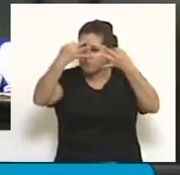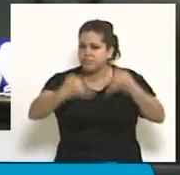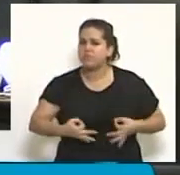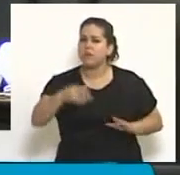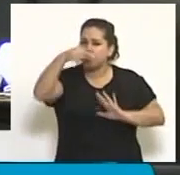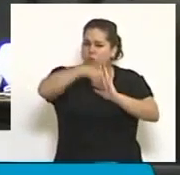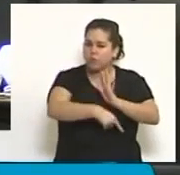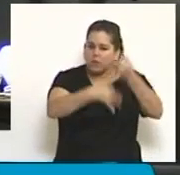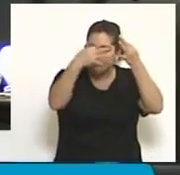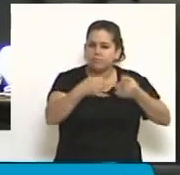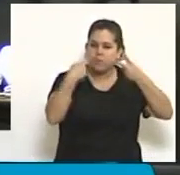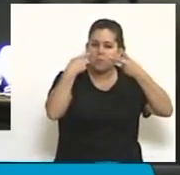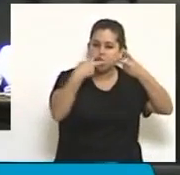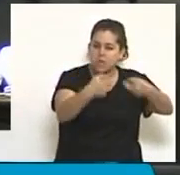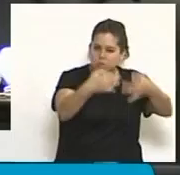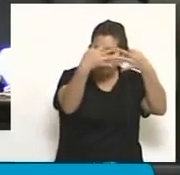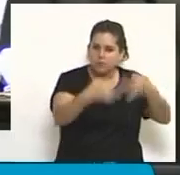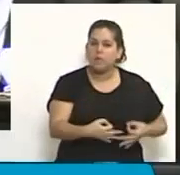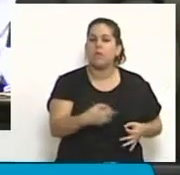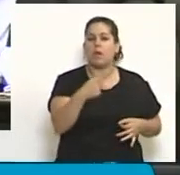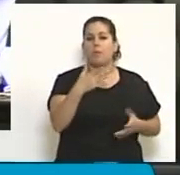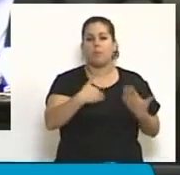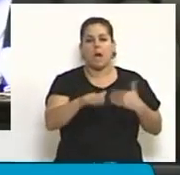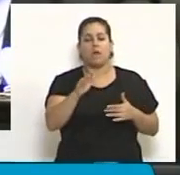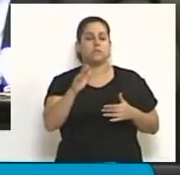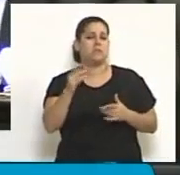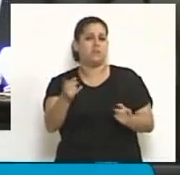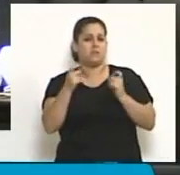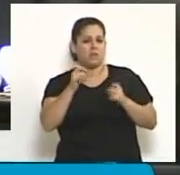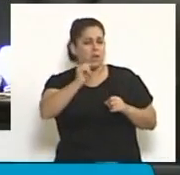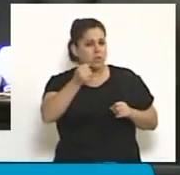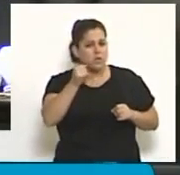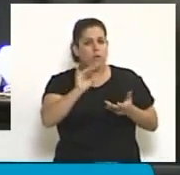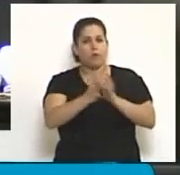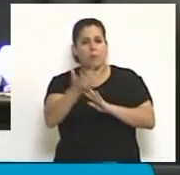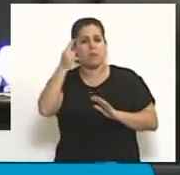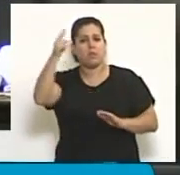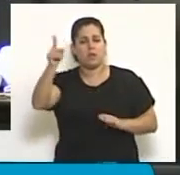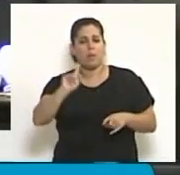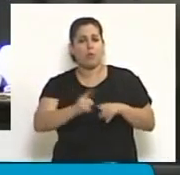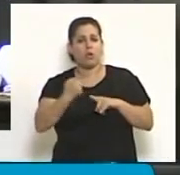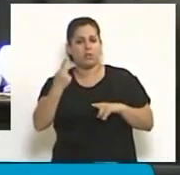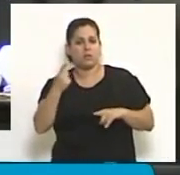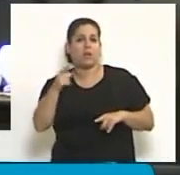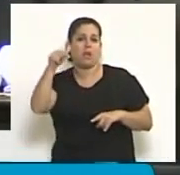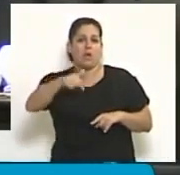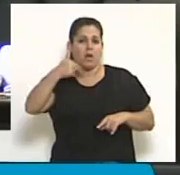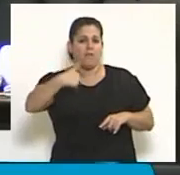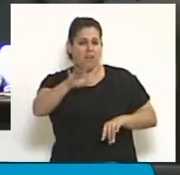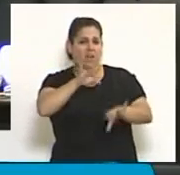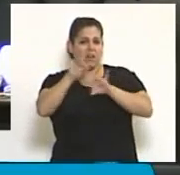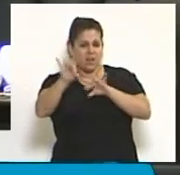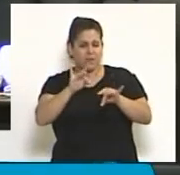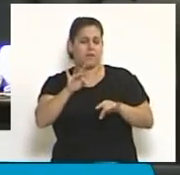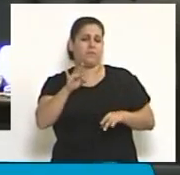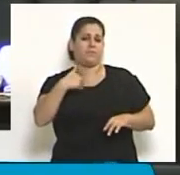y profundidad que amerita, sobre todo en una coyuntura política en la que se elegirán las nuevas autoridades en poco más